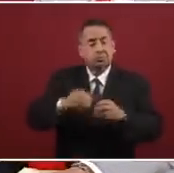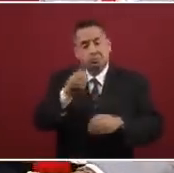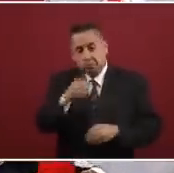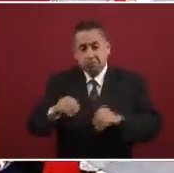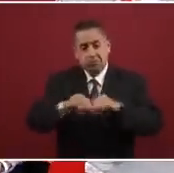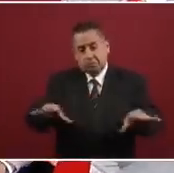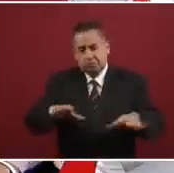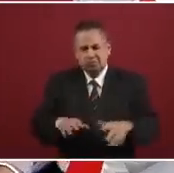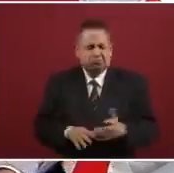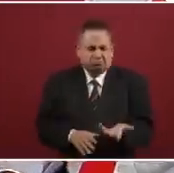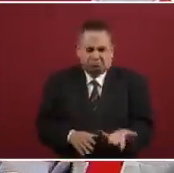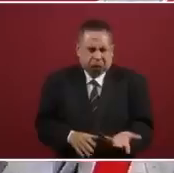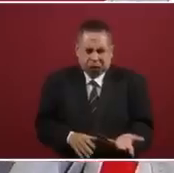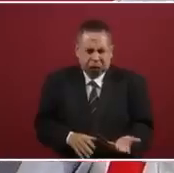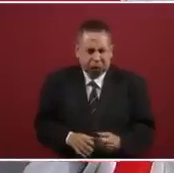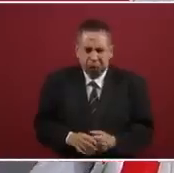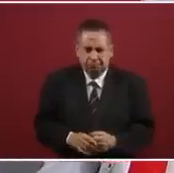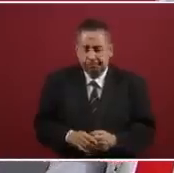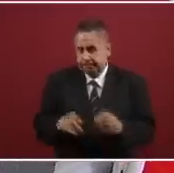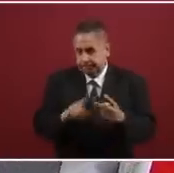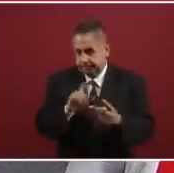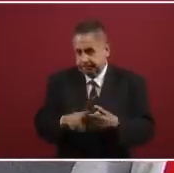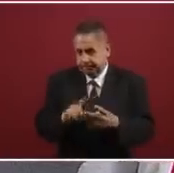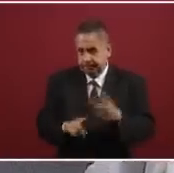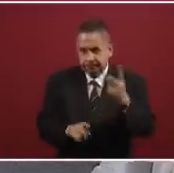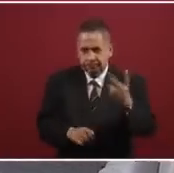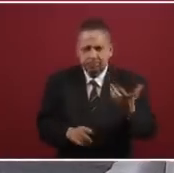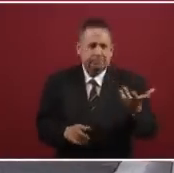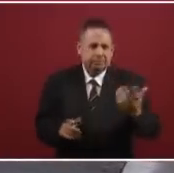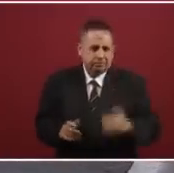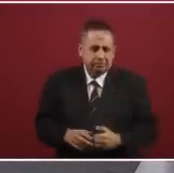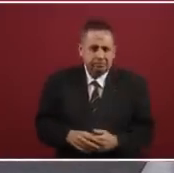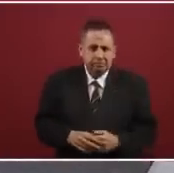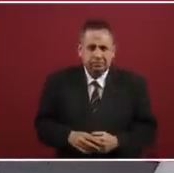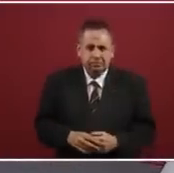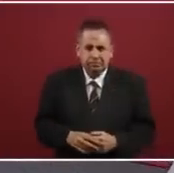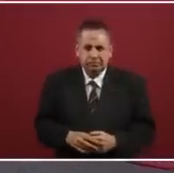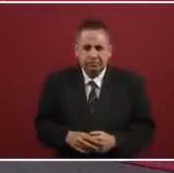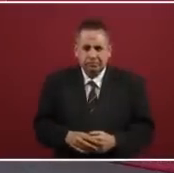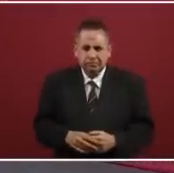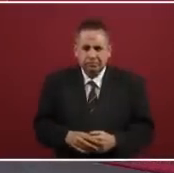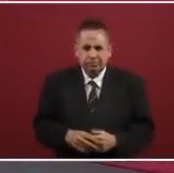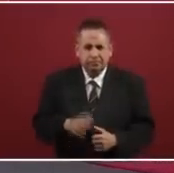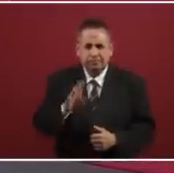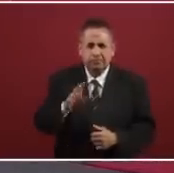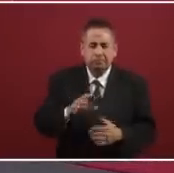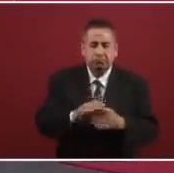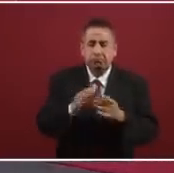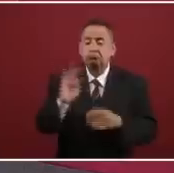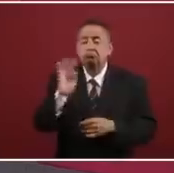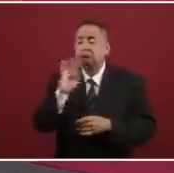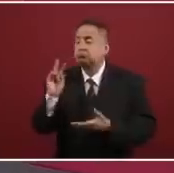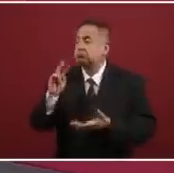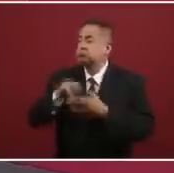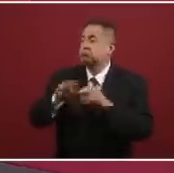primero, y segundo, porque no le quiero dar